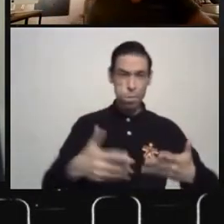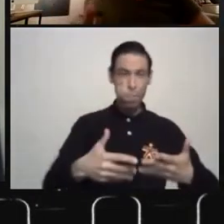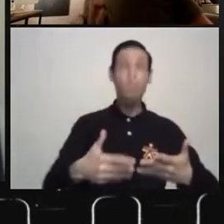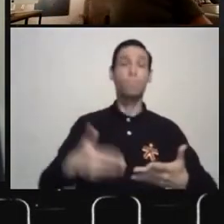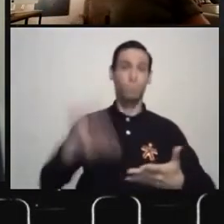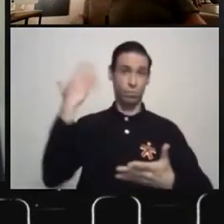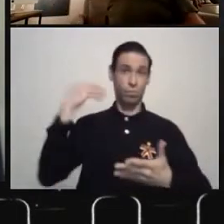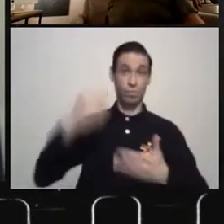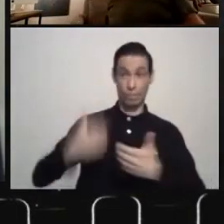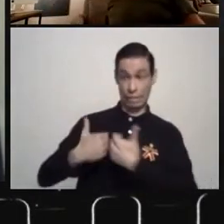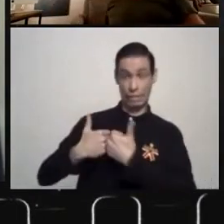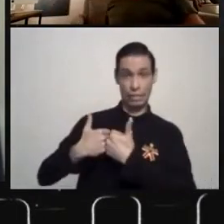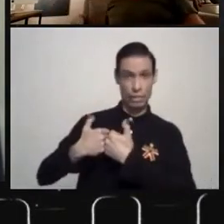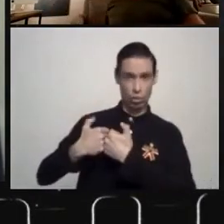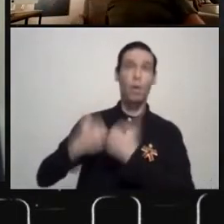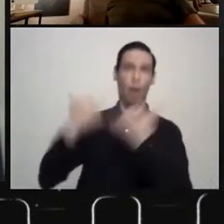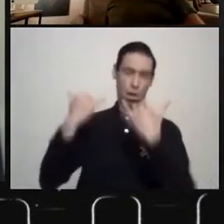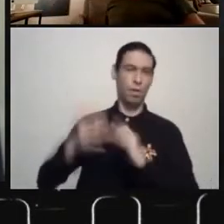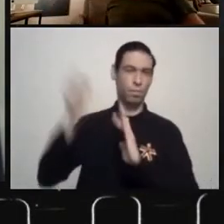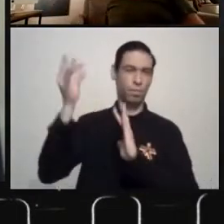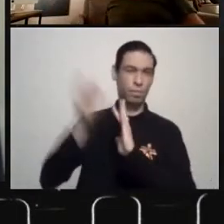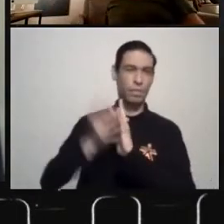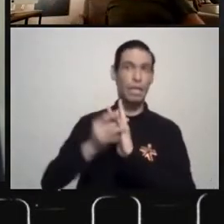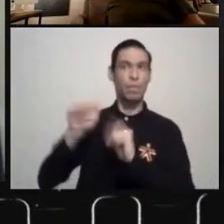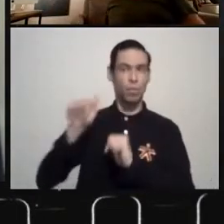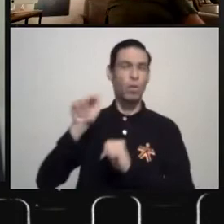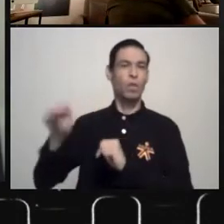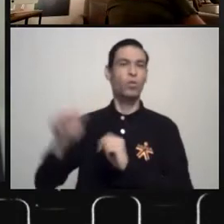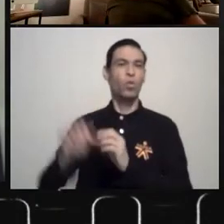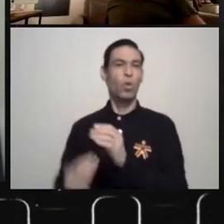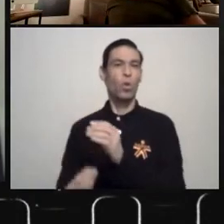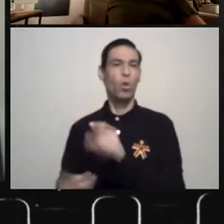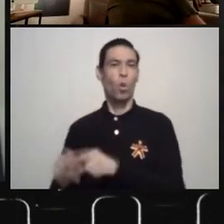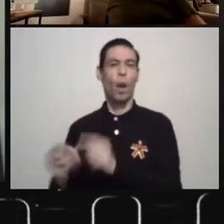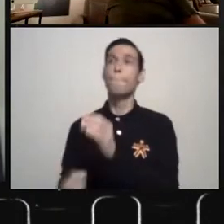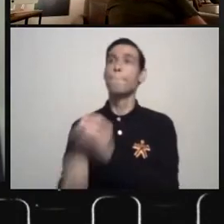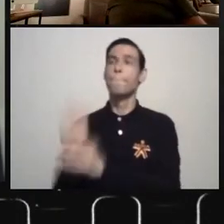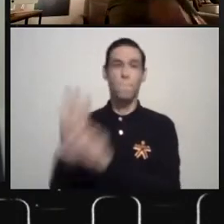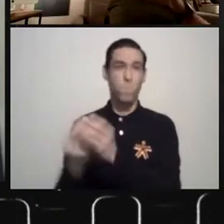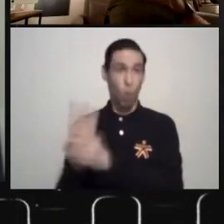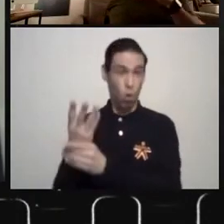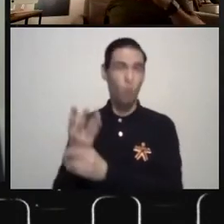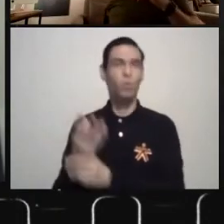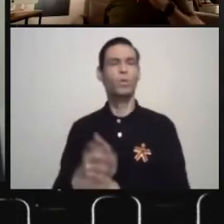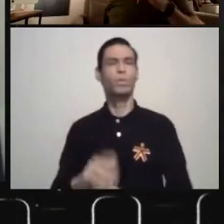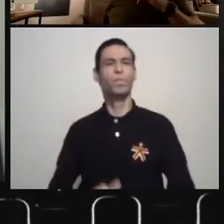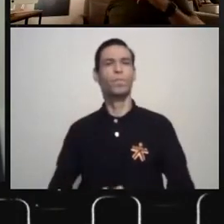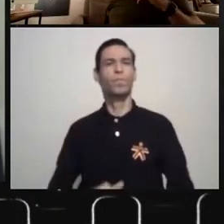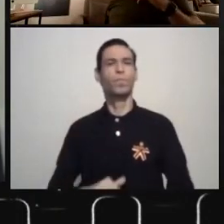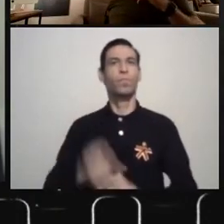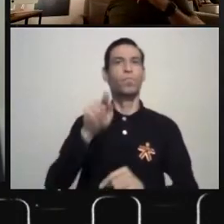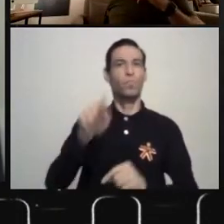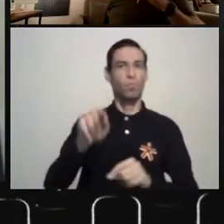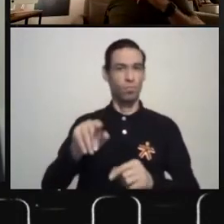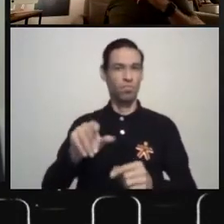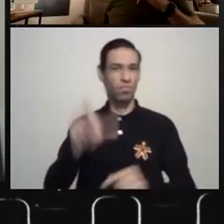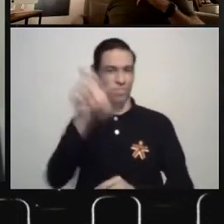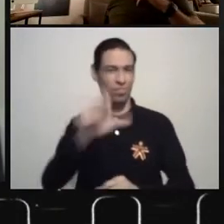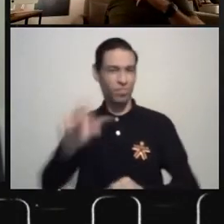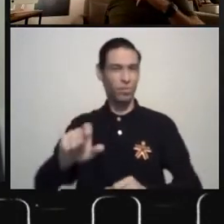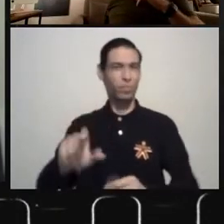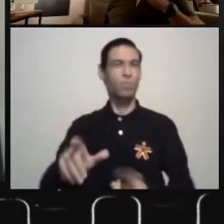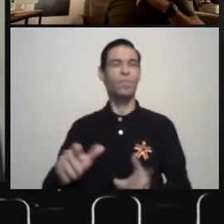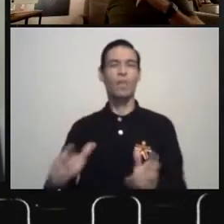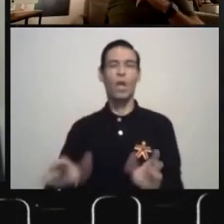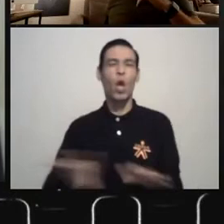la mamá de mi hija, Luisa, fue la productora de la película. Y Felipe Linares, el músico con el que trabajaba en los cortos, se volvió